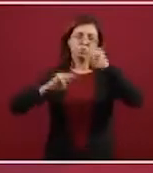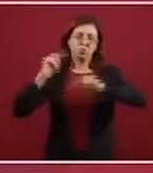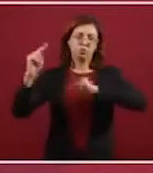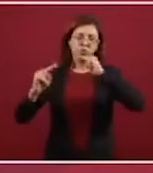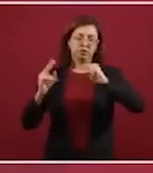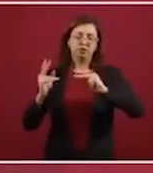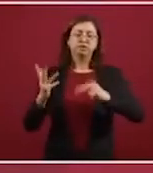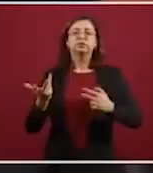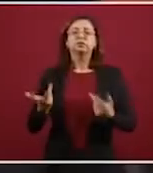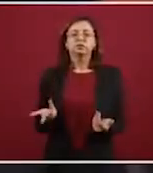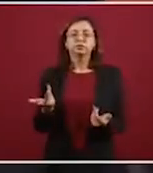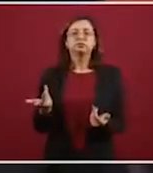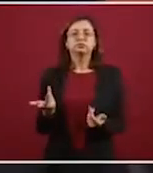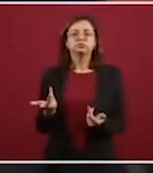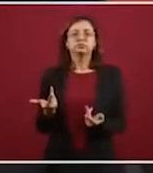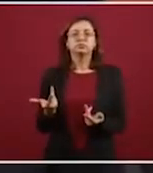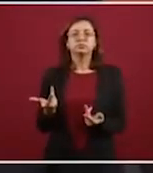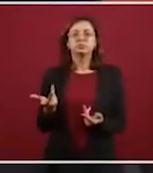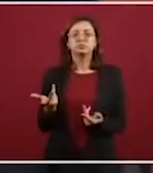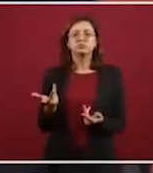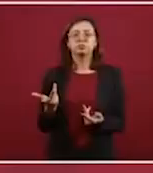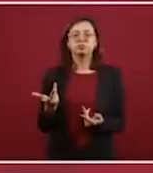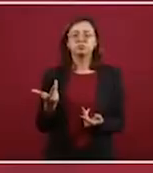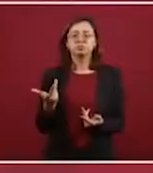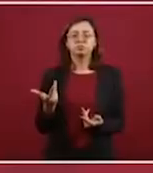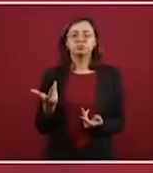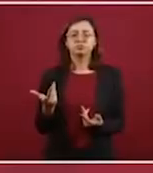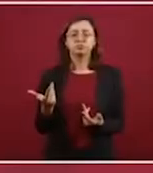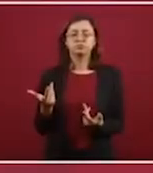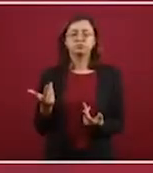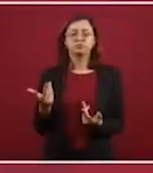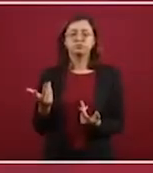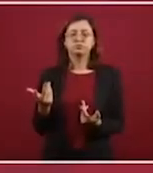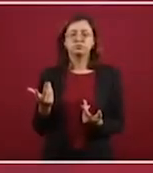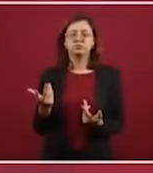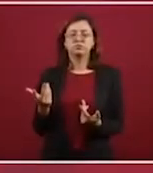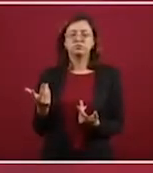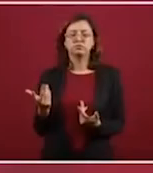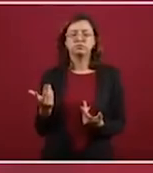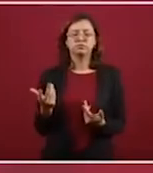el que se pueda tener